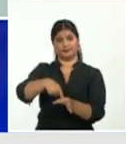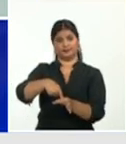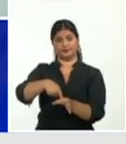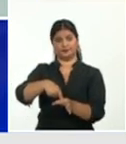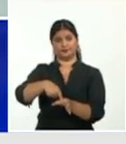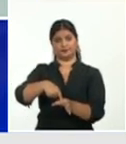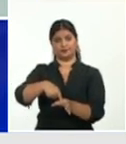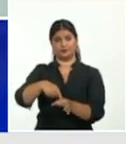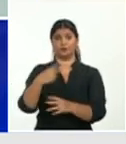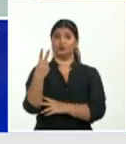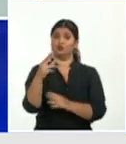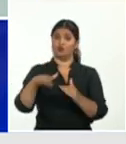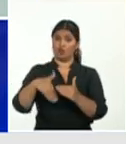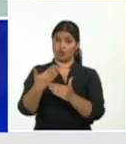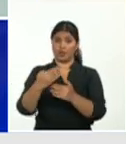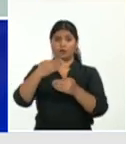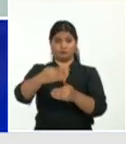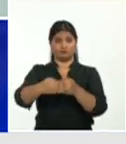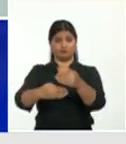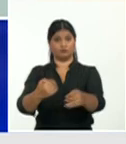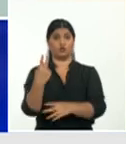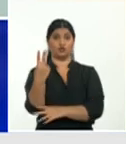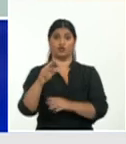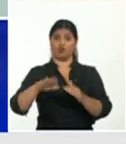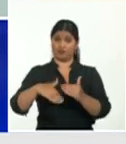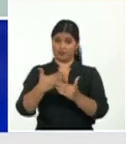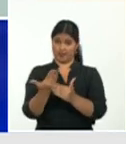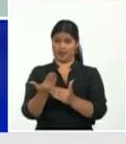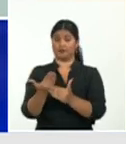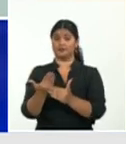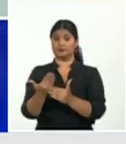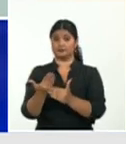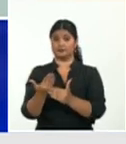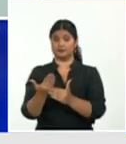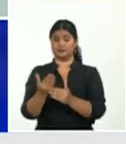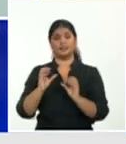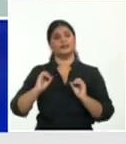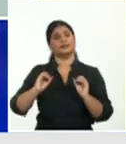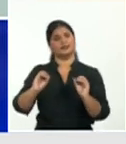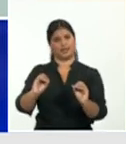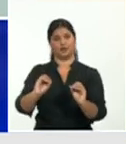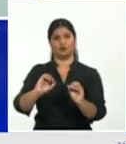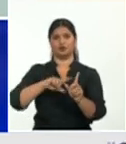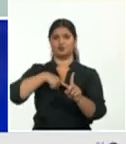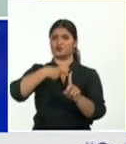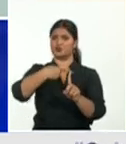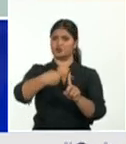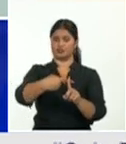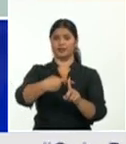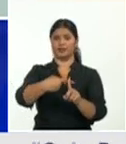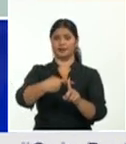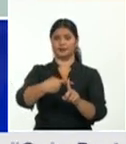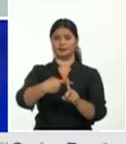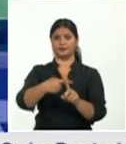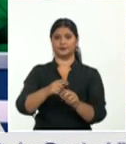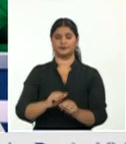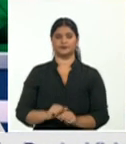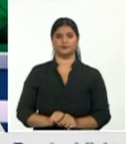día consecutivo, como yo dije al inicio, sin confirmar casos autóctonos de la